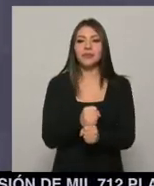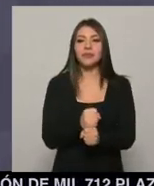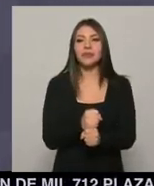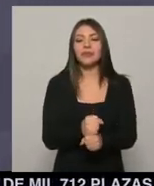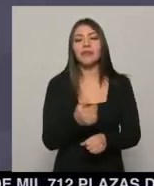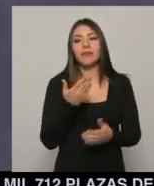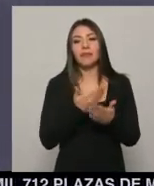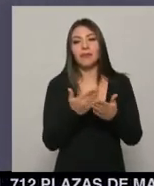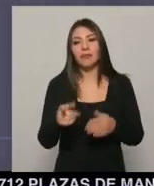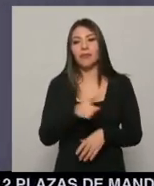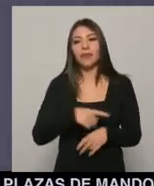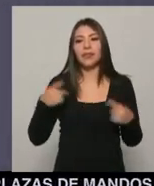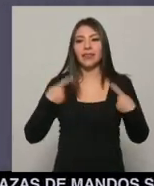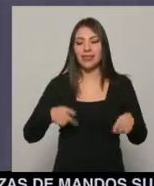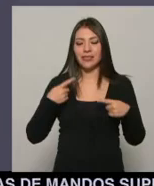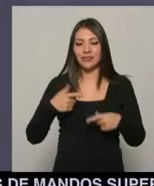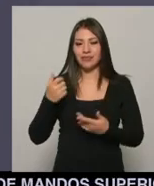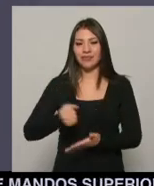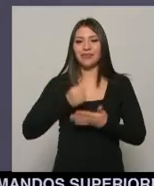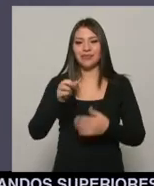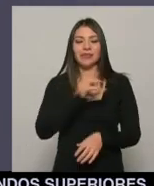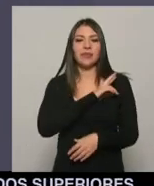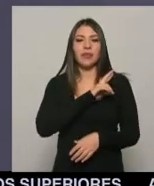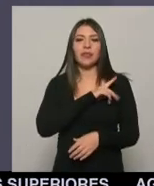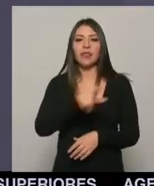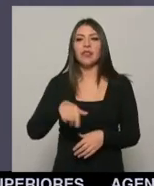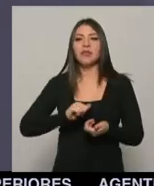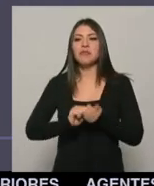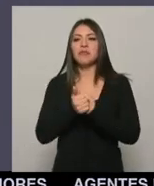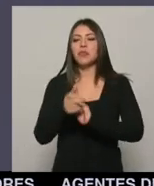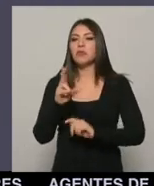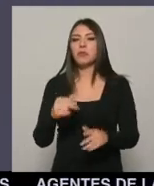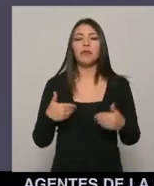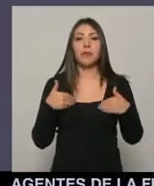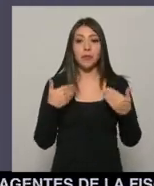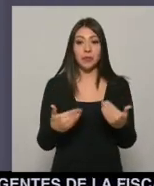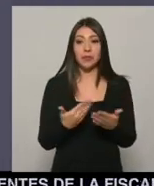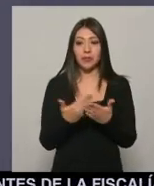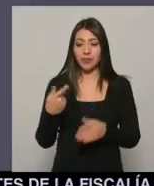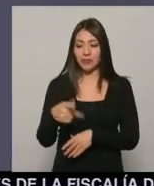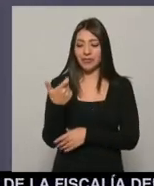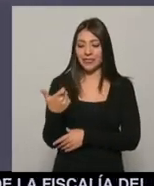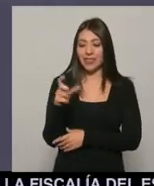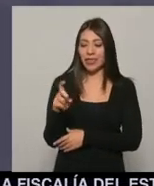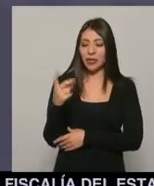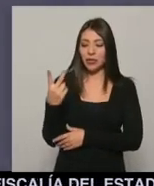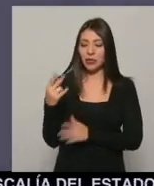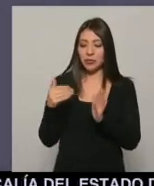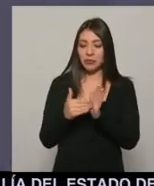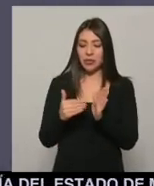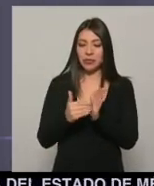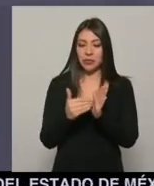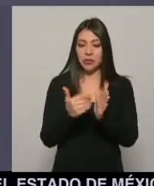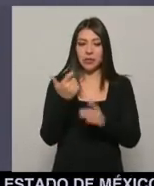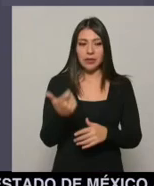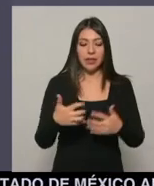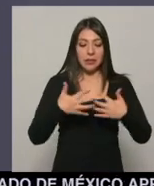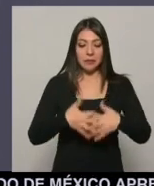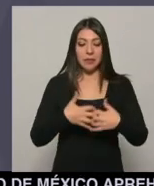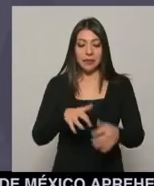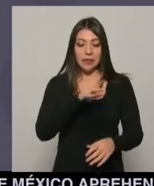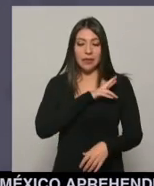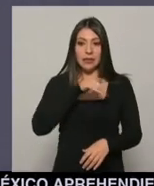generado desconfianza en los inversionistas privados. A mí que no me digan que esos 32,000 millones de pesos que va a invertir el sector privado en